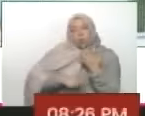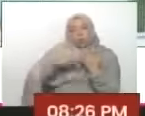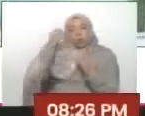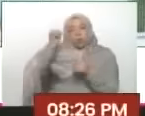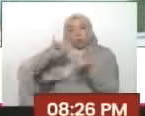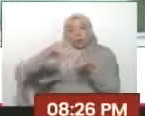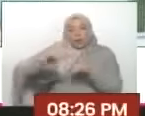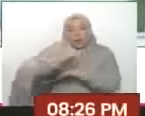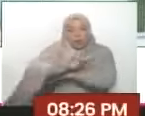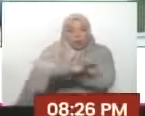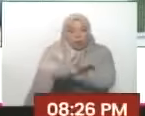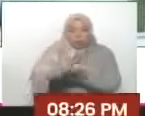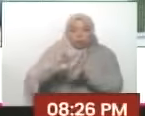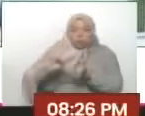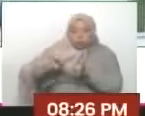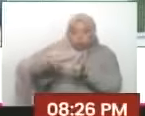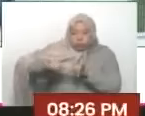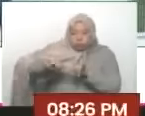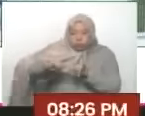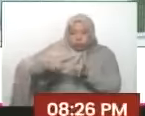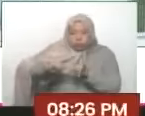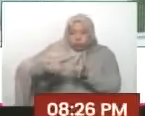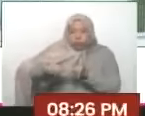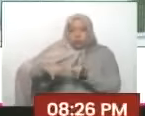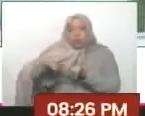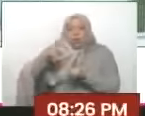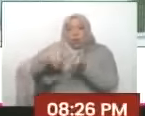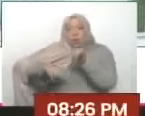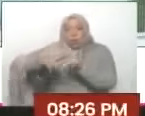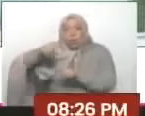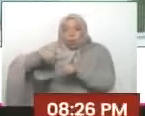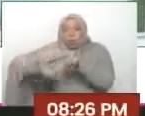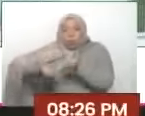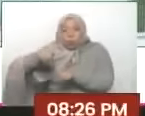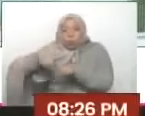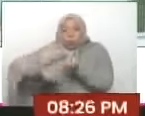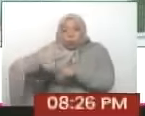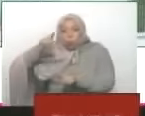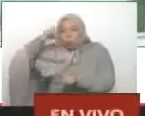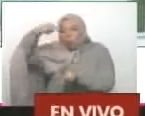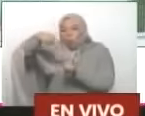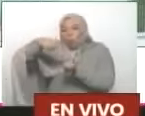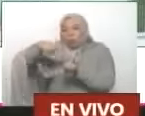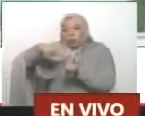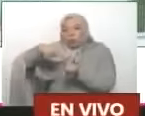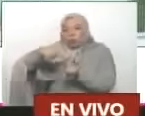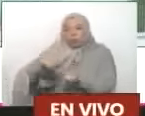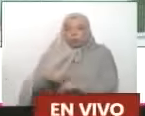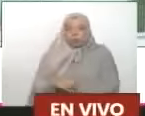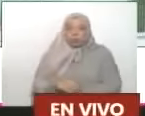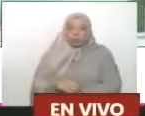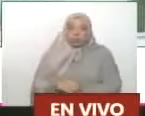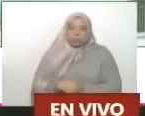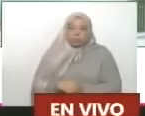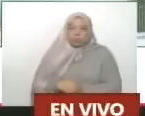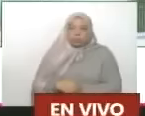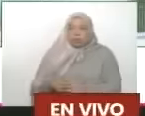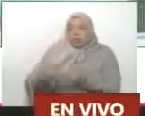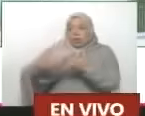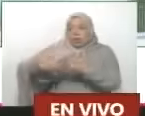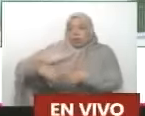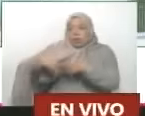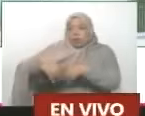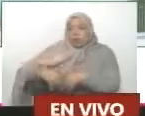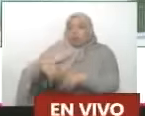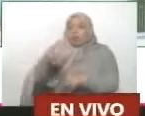ingeniería, desde el punto de vista de los materiales, con la empresa que se le había